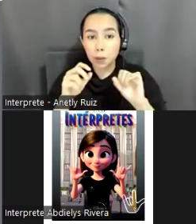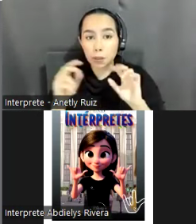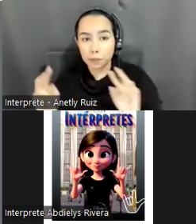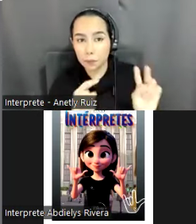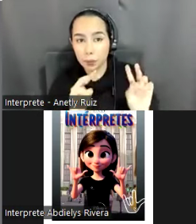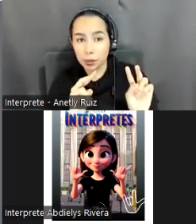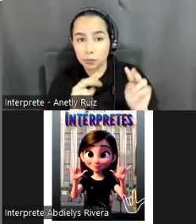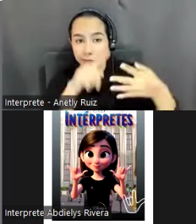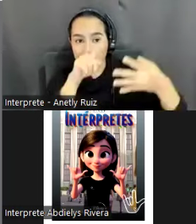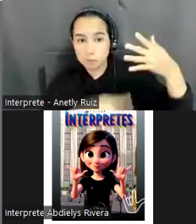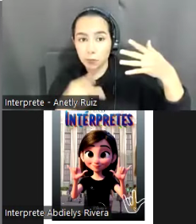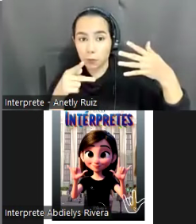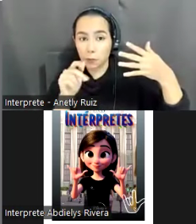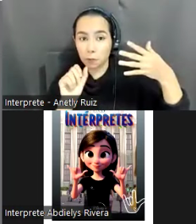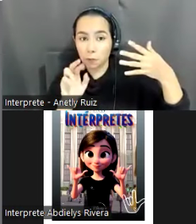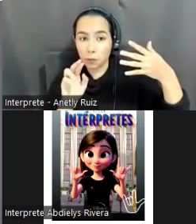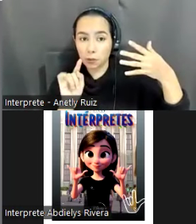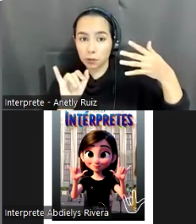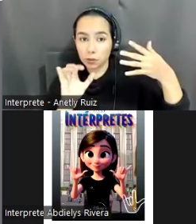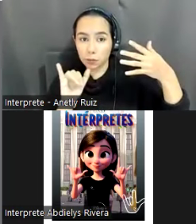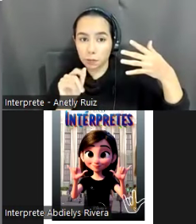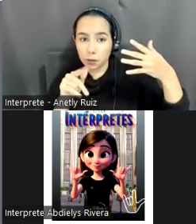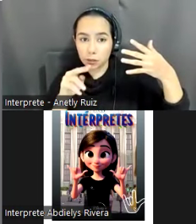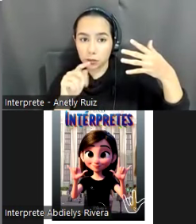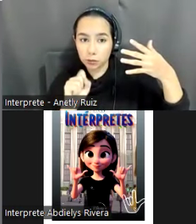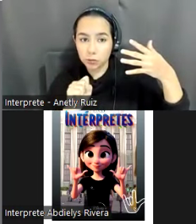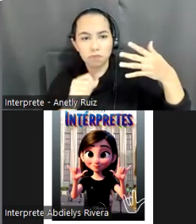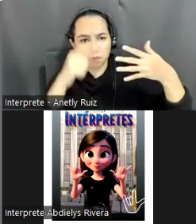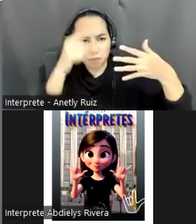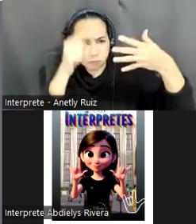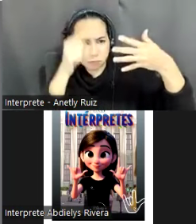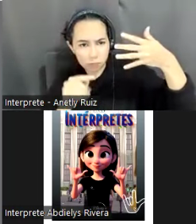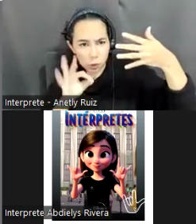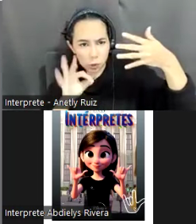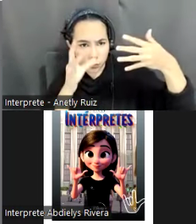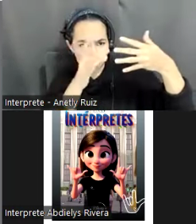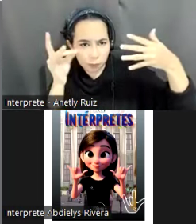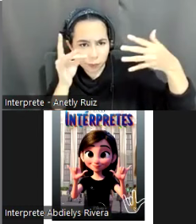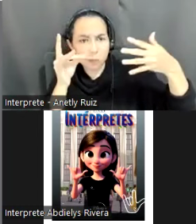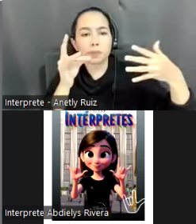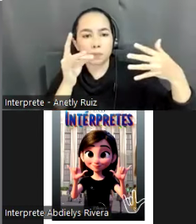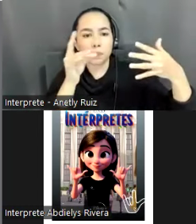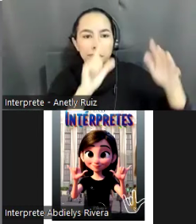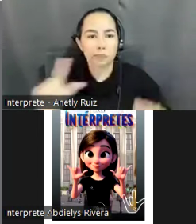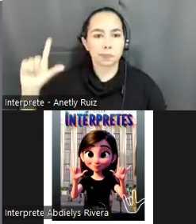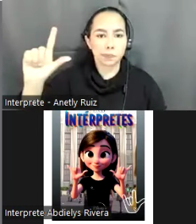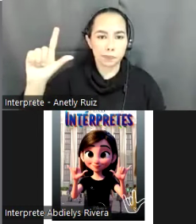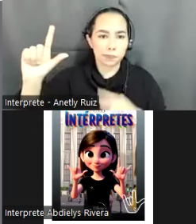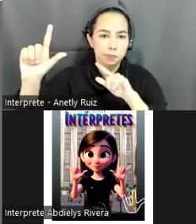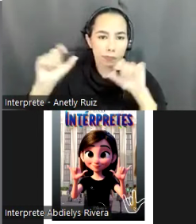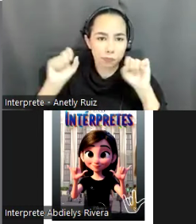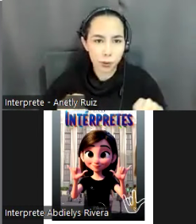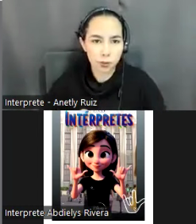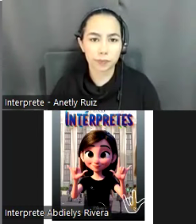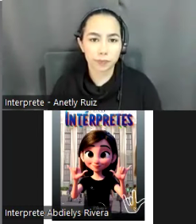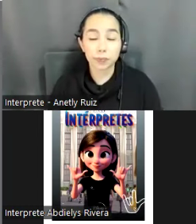participantes. De surgir cualquier duda, ¿verdad?, pueden levantar la mano y también escribir la duda a través del chat si tienen problemas de conexión